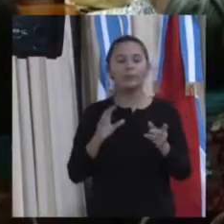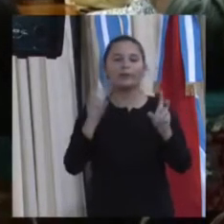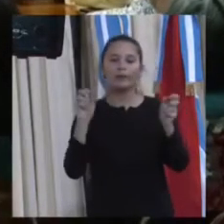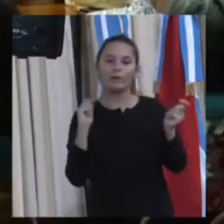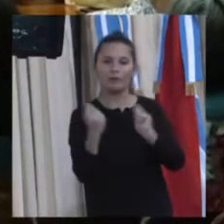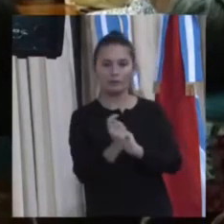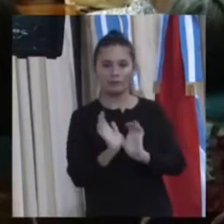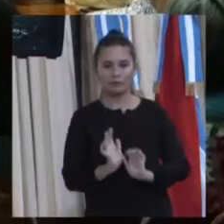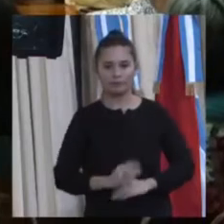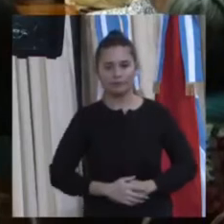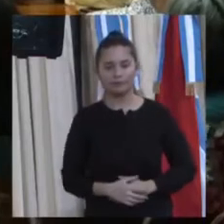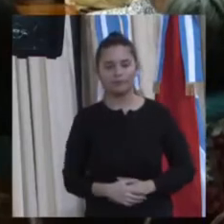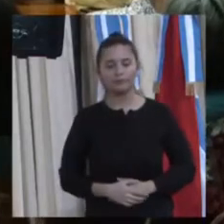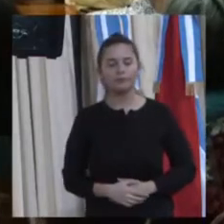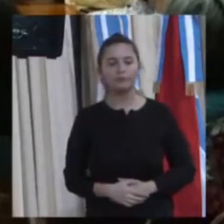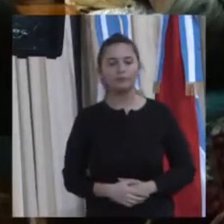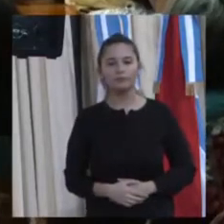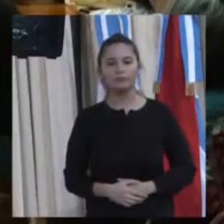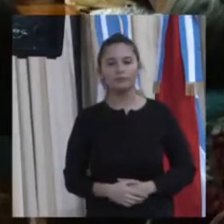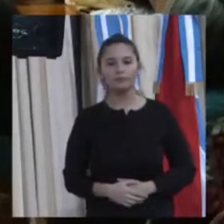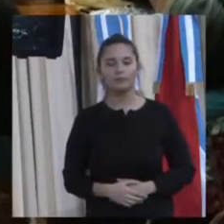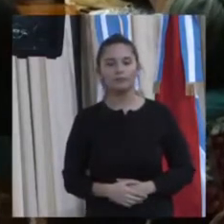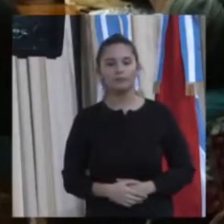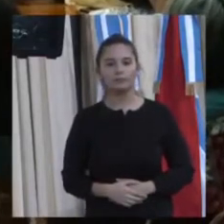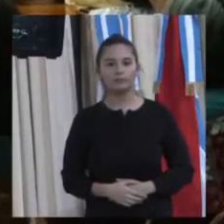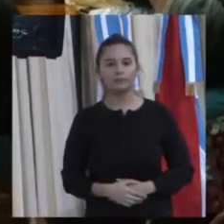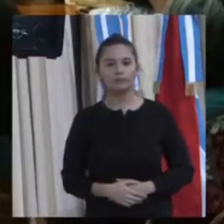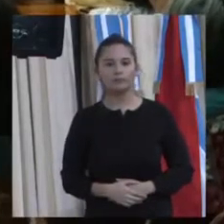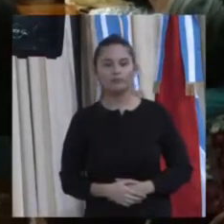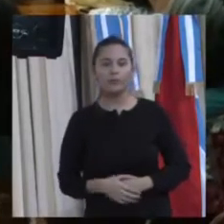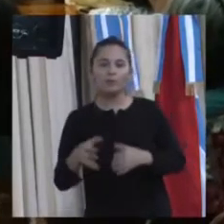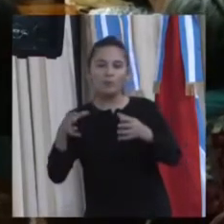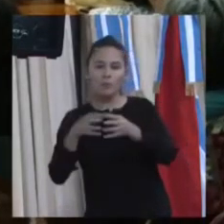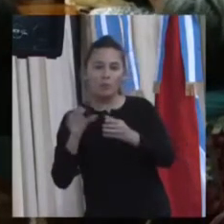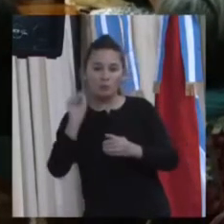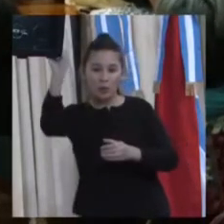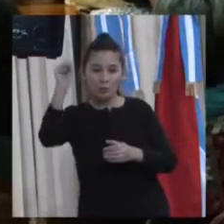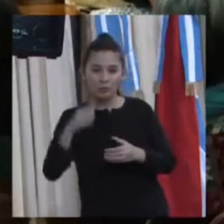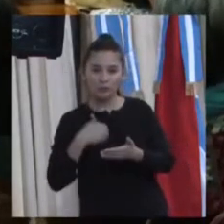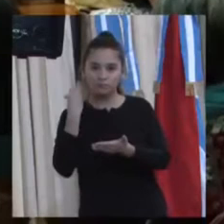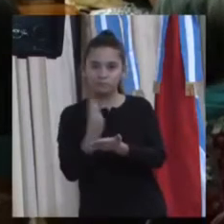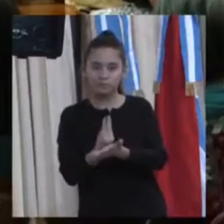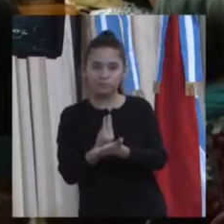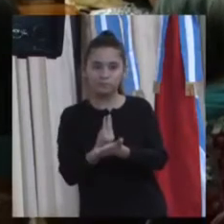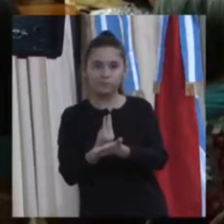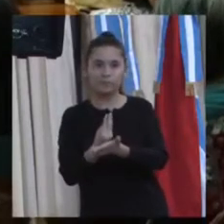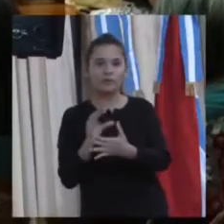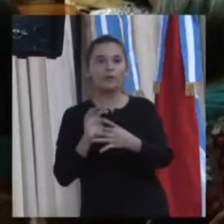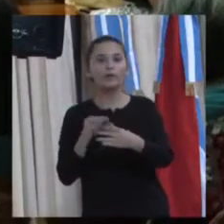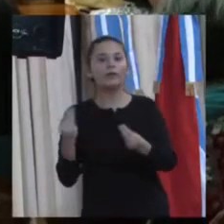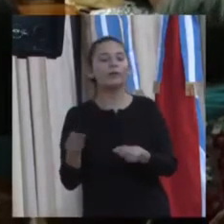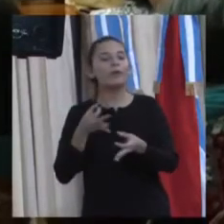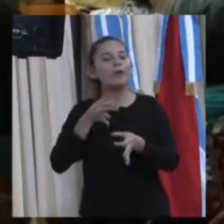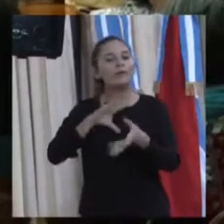reforma. La posición comunista, ¿no?, en primer lugar, estaba ligada por el acontecer